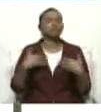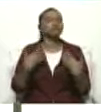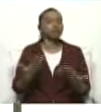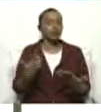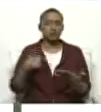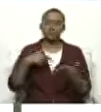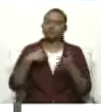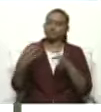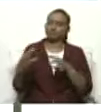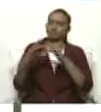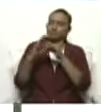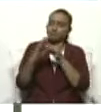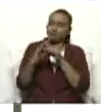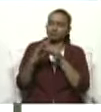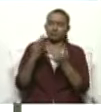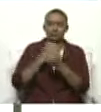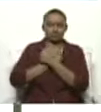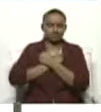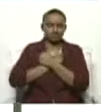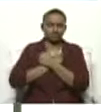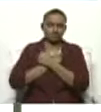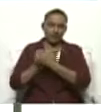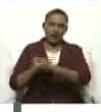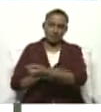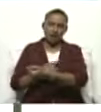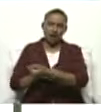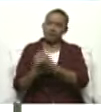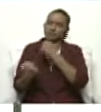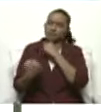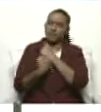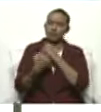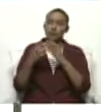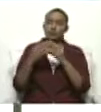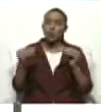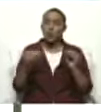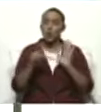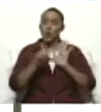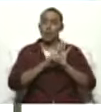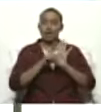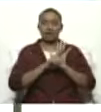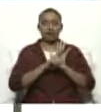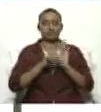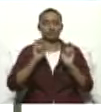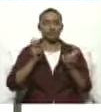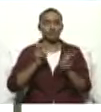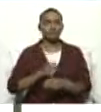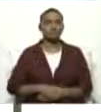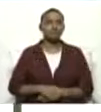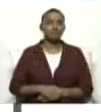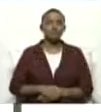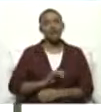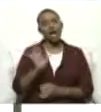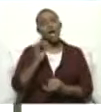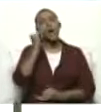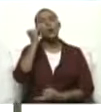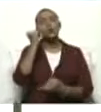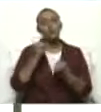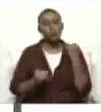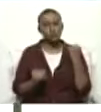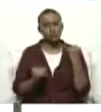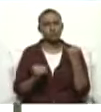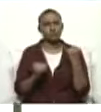brazo jurídico de apoyo en toda esta materia. Y ya para terminar, quisiera hacer un